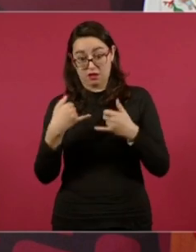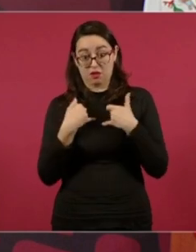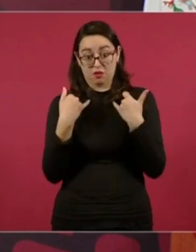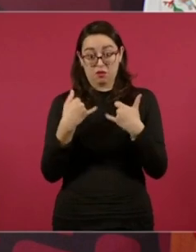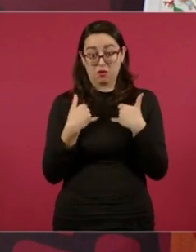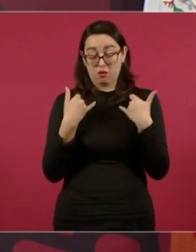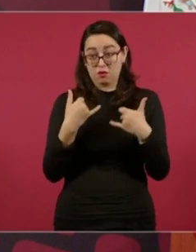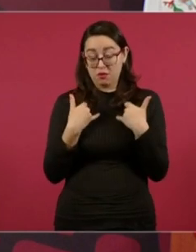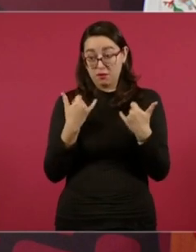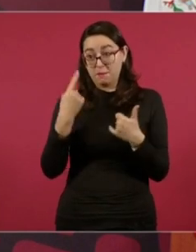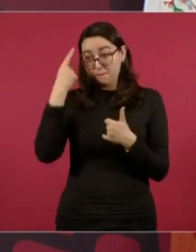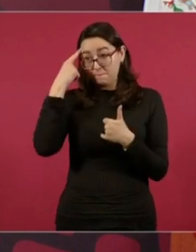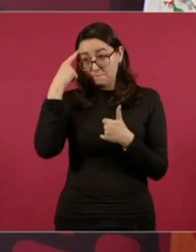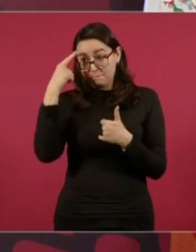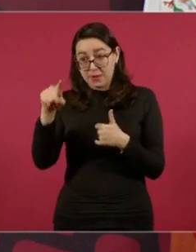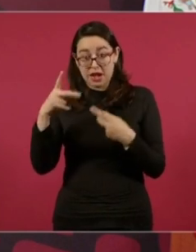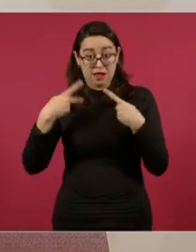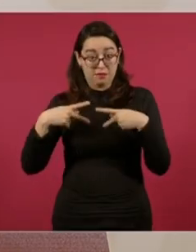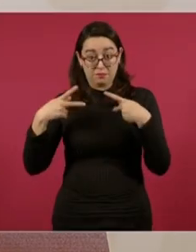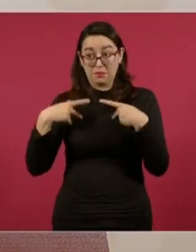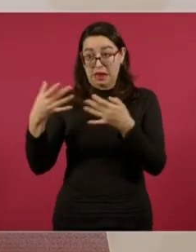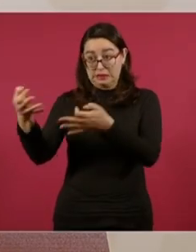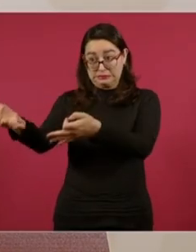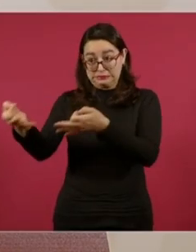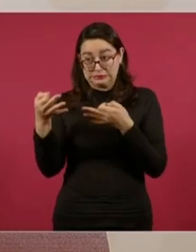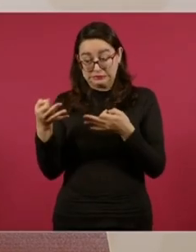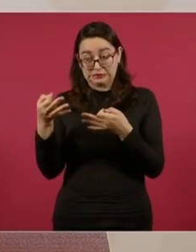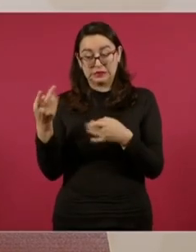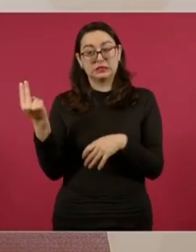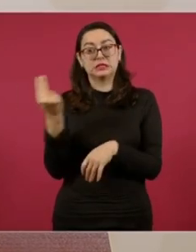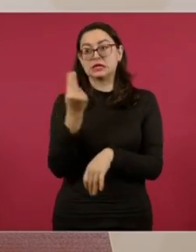Aquí sí hay creatividad, pero